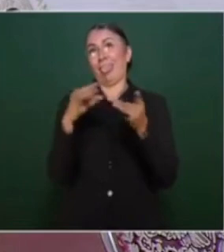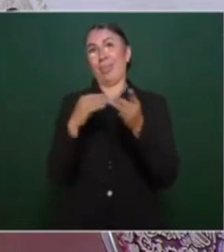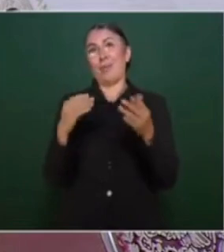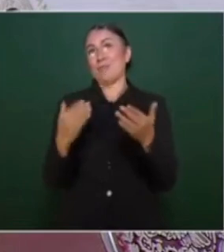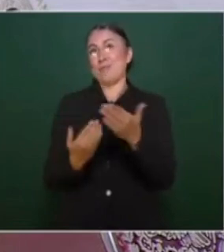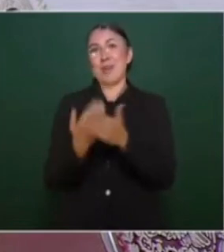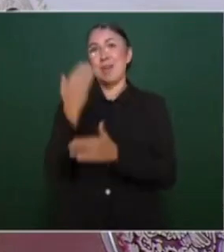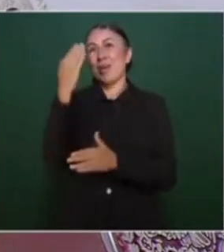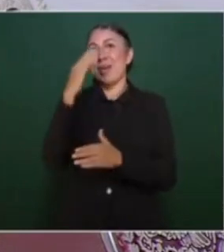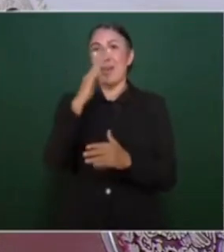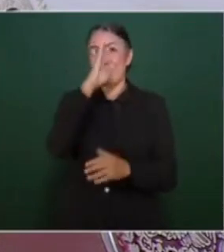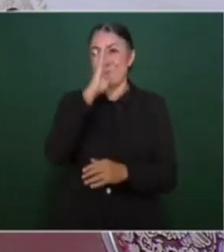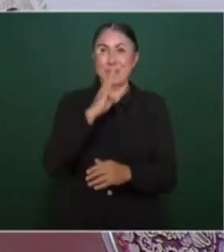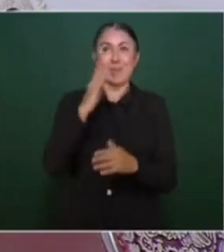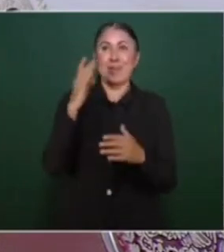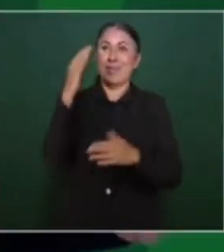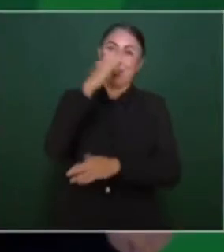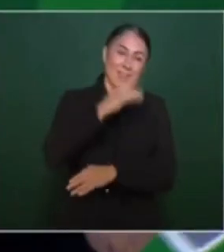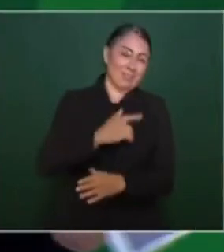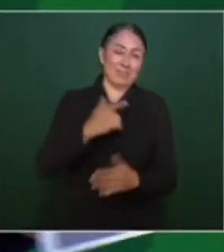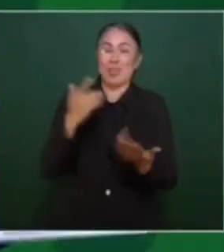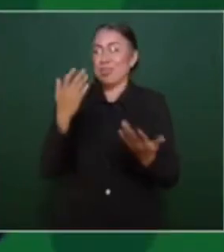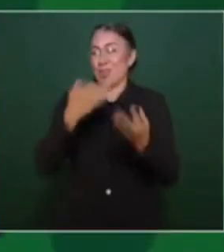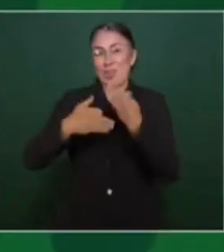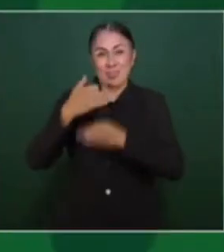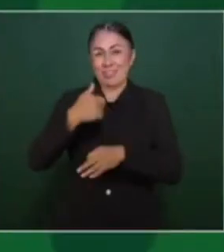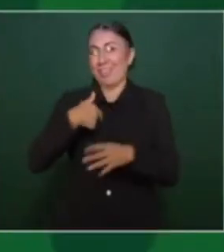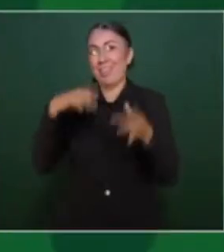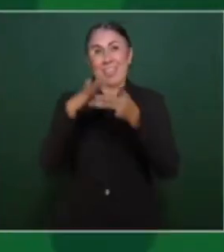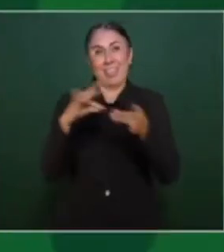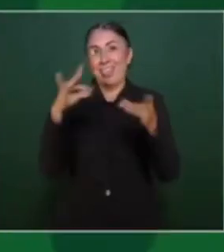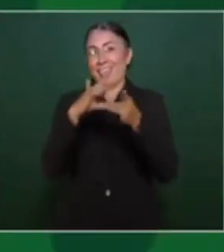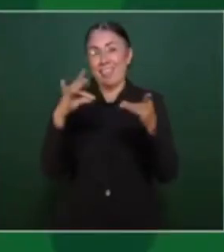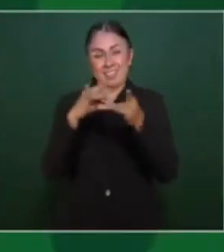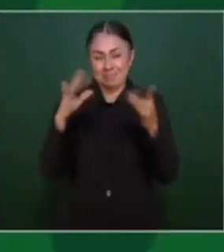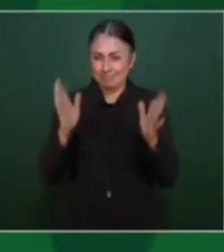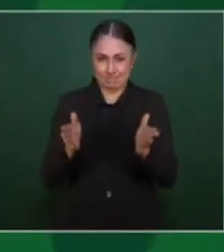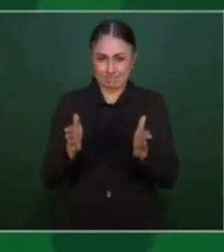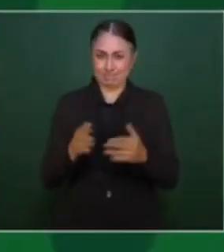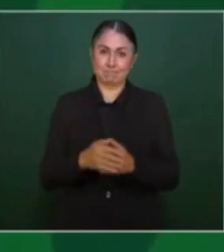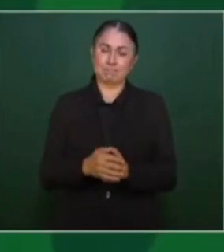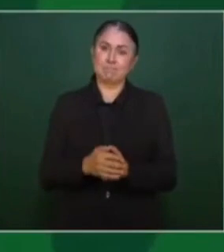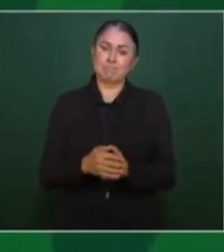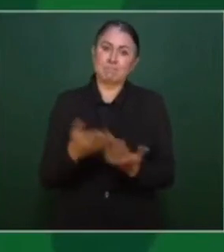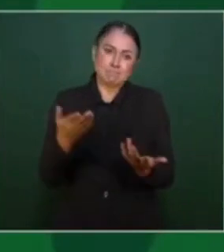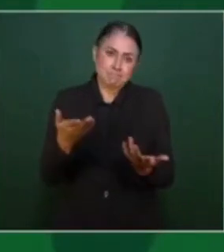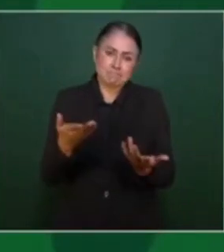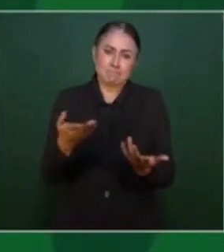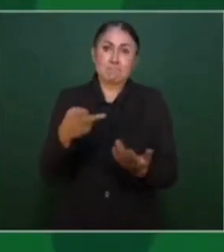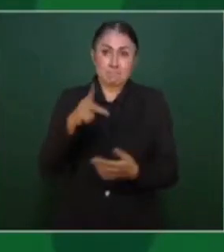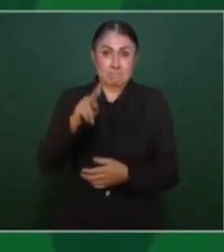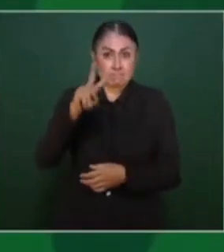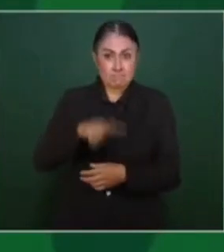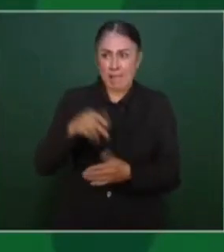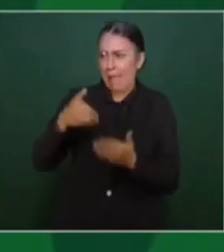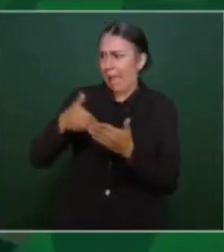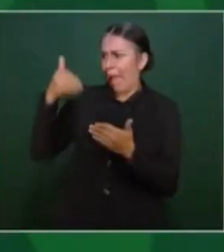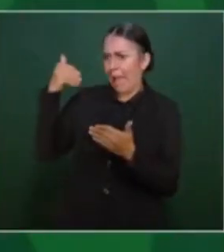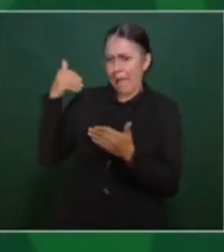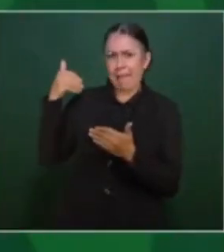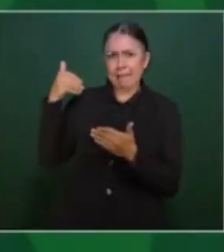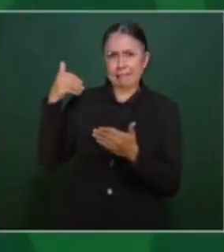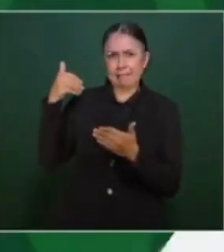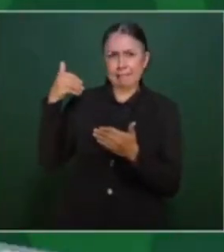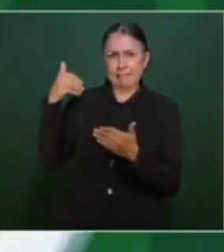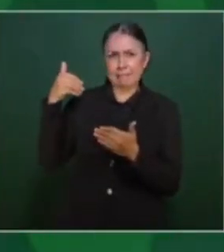pero las filtraciones eran parte, pues, del quehacer periodístico